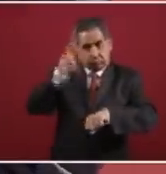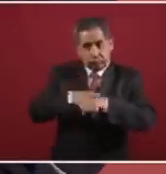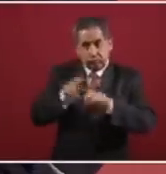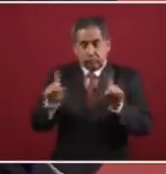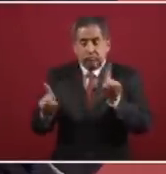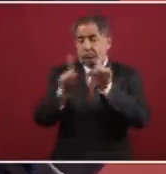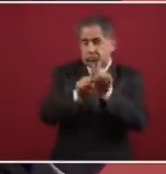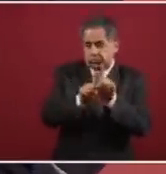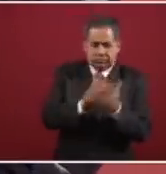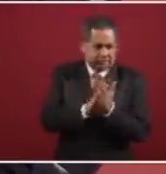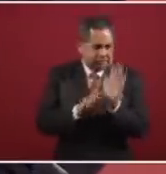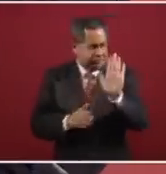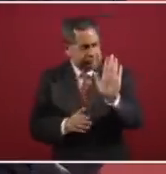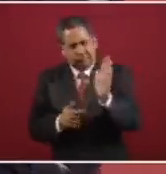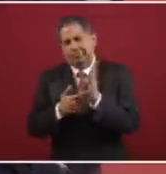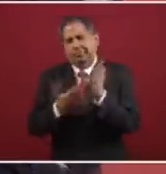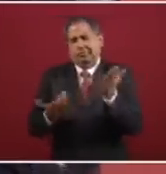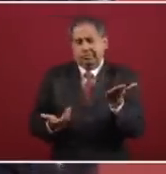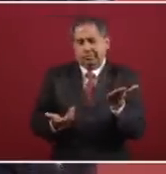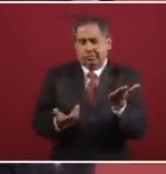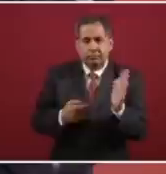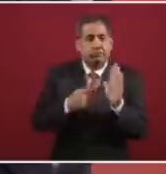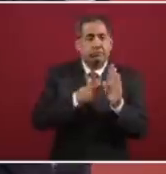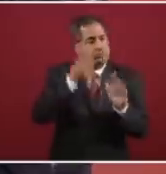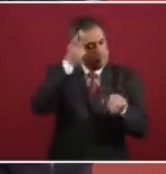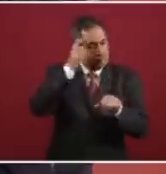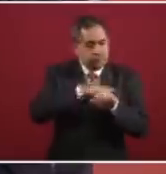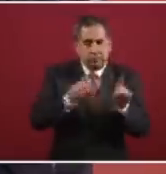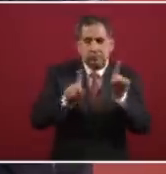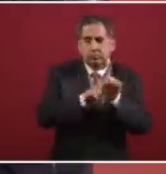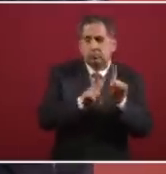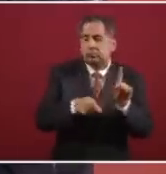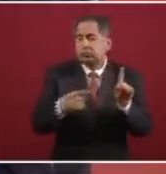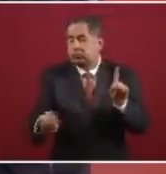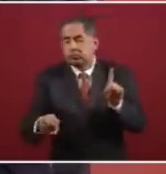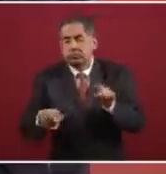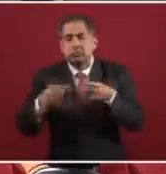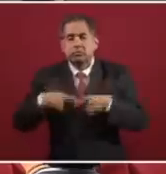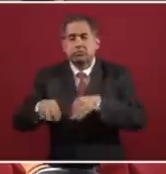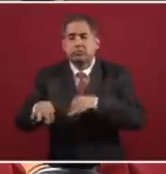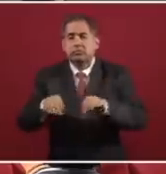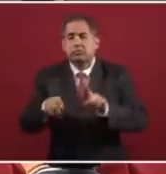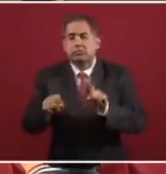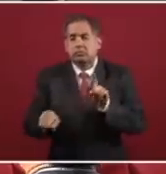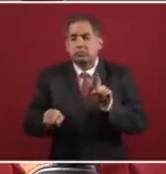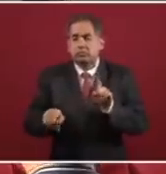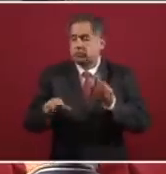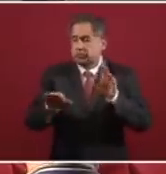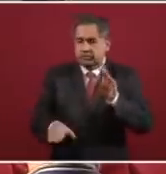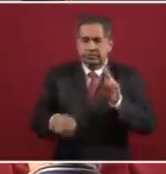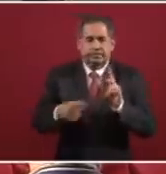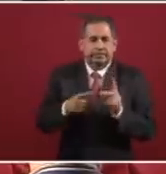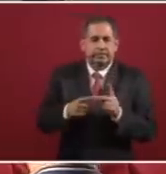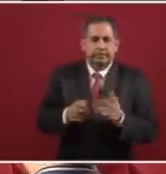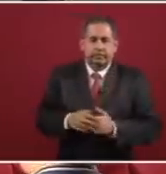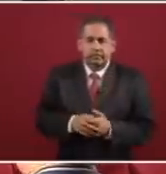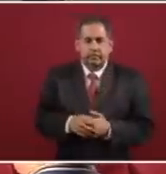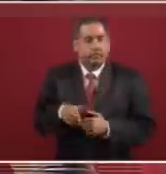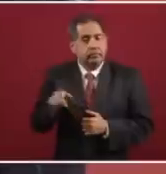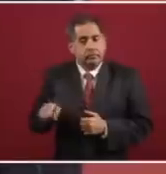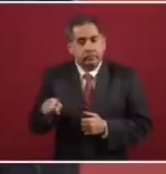adjunto diciéndole a un empleado del gobierno de nivel bajo